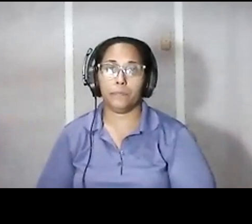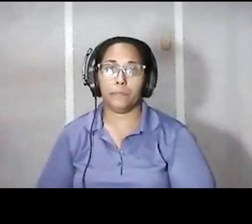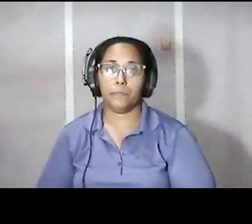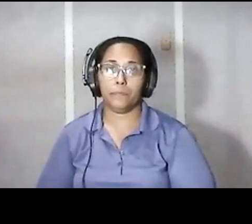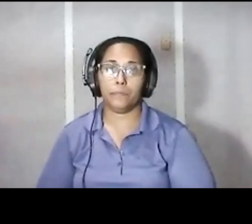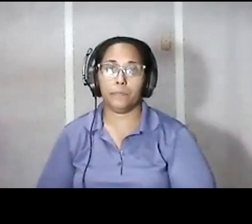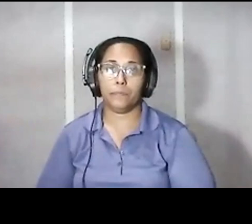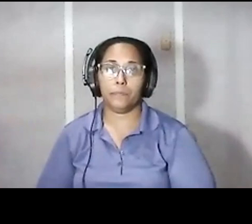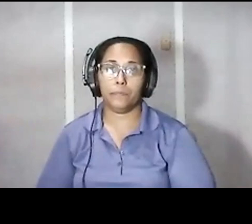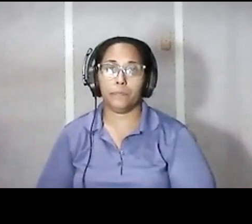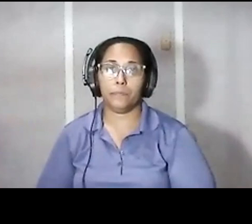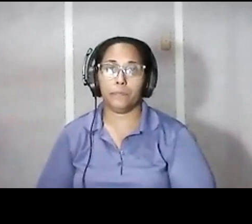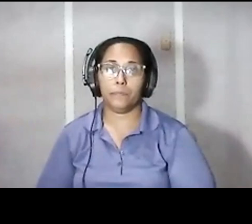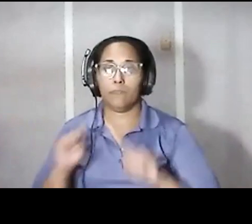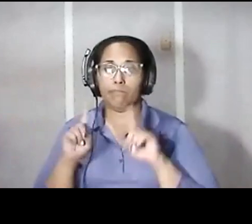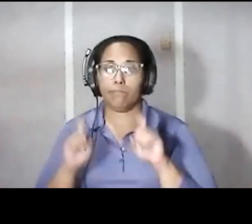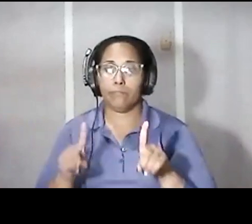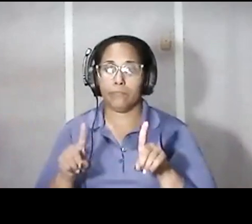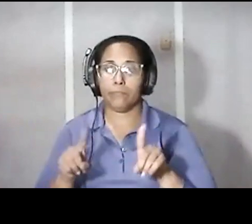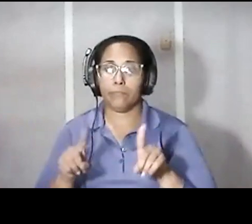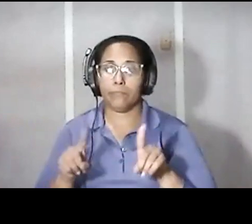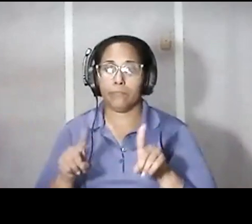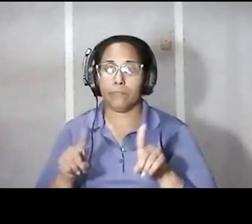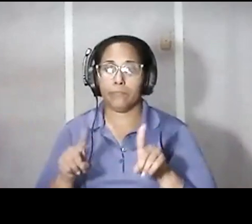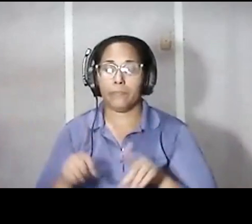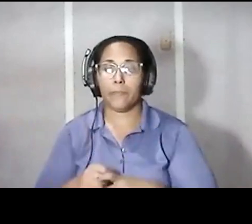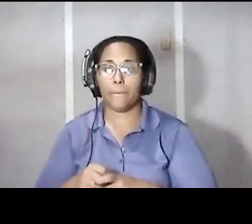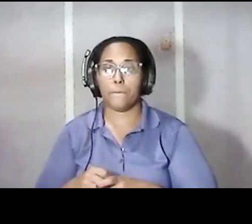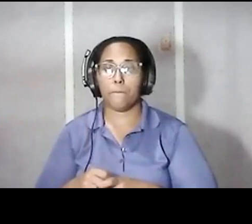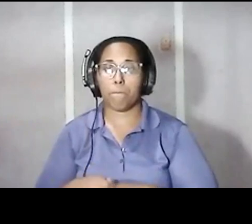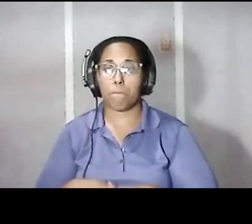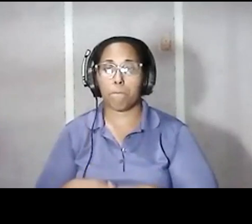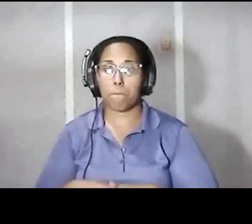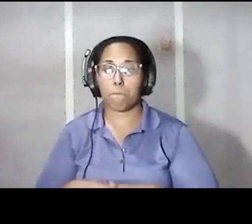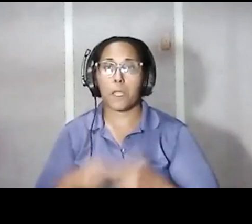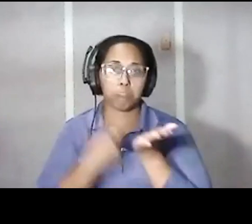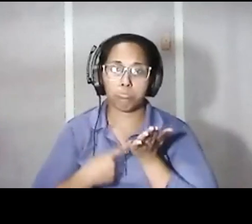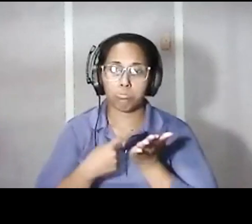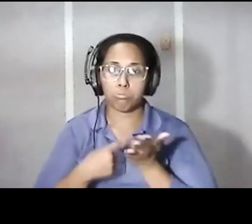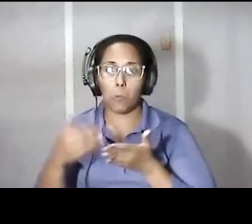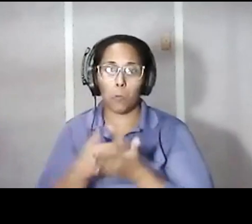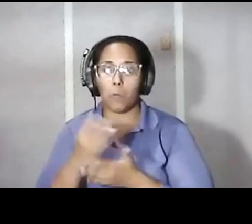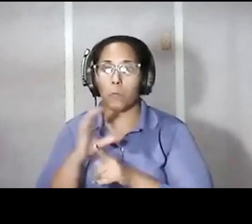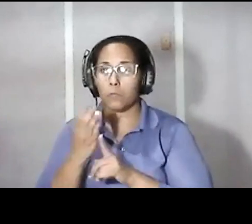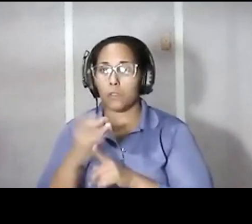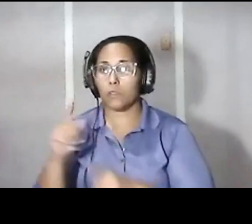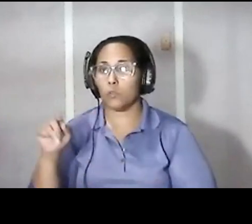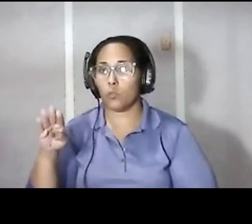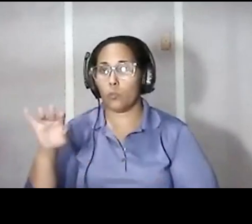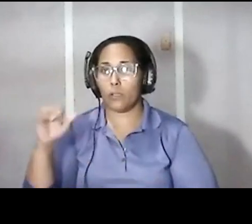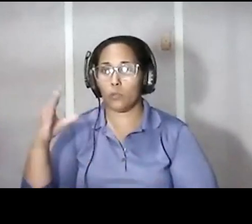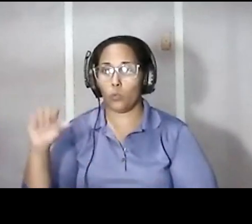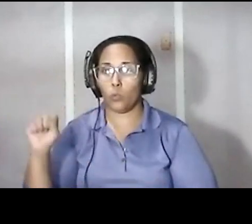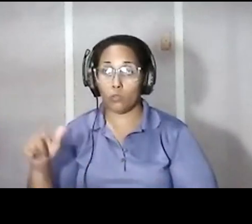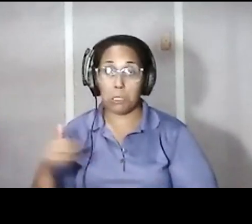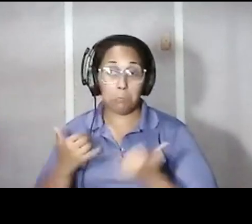Gracias. Preguntan, ¿se ha discutido sobre nuevos casos de tuberculosis en la